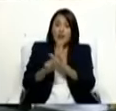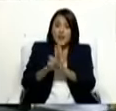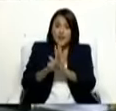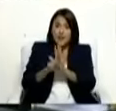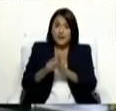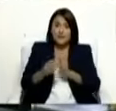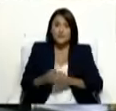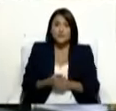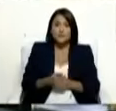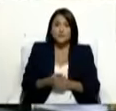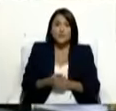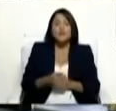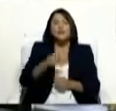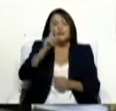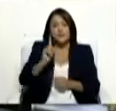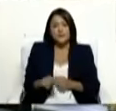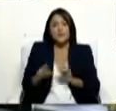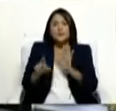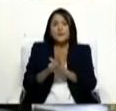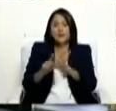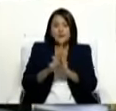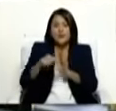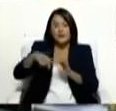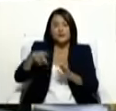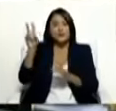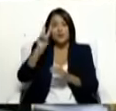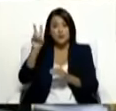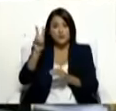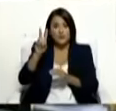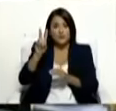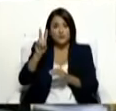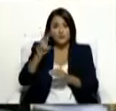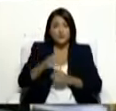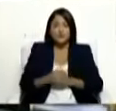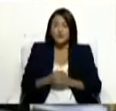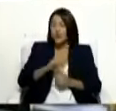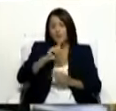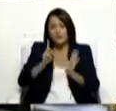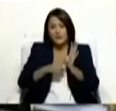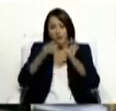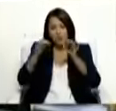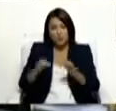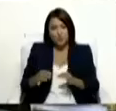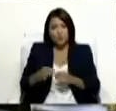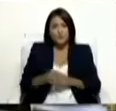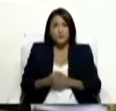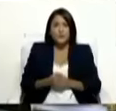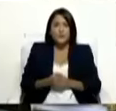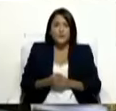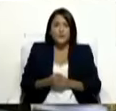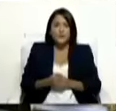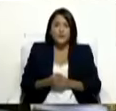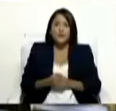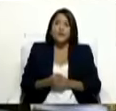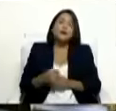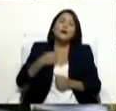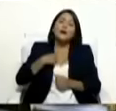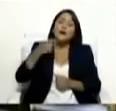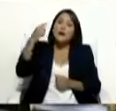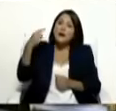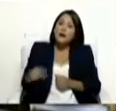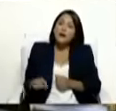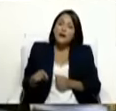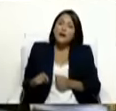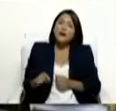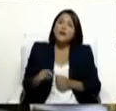al ordenamiento jurídico vigente en la República Bolivariana de Venezuela en general. Ya el pasado